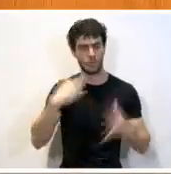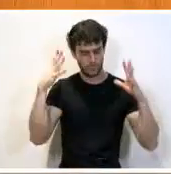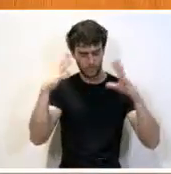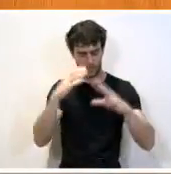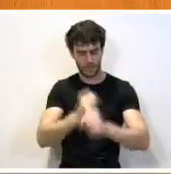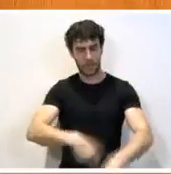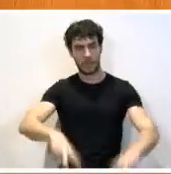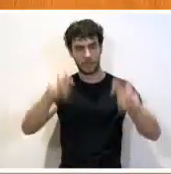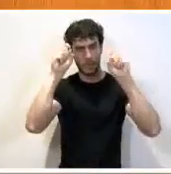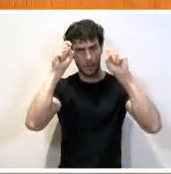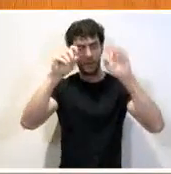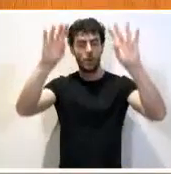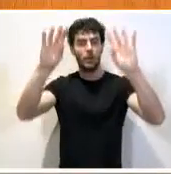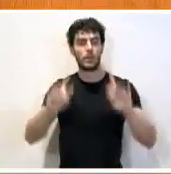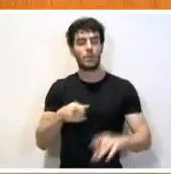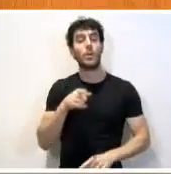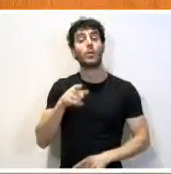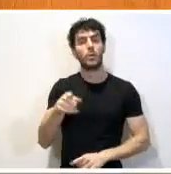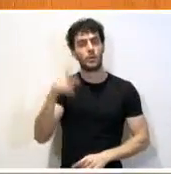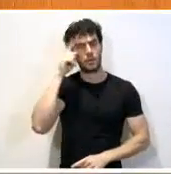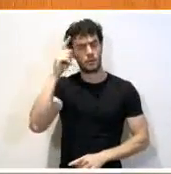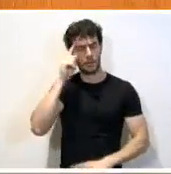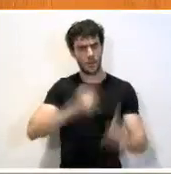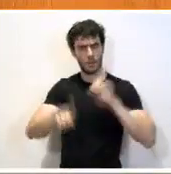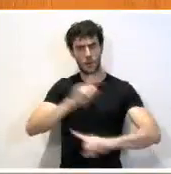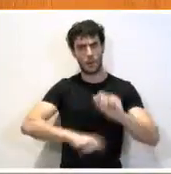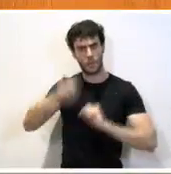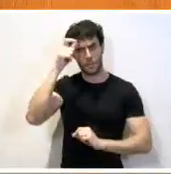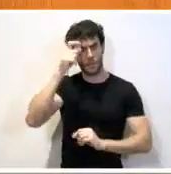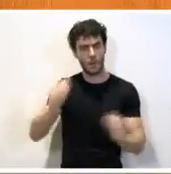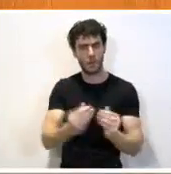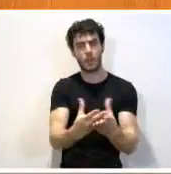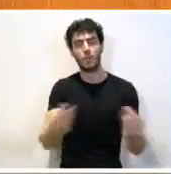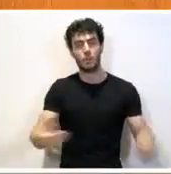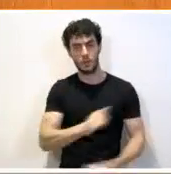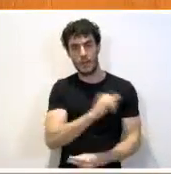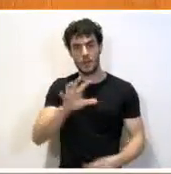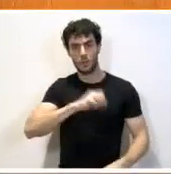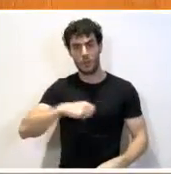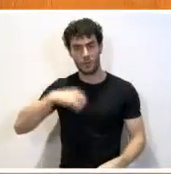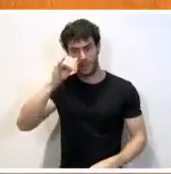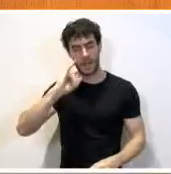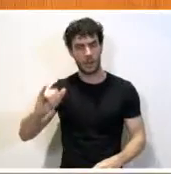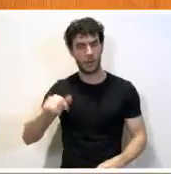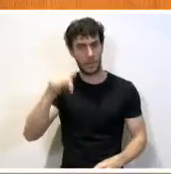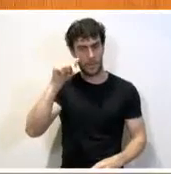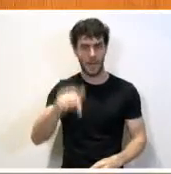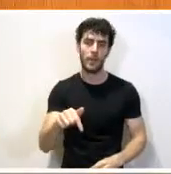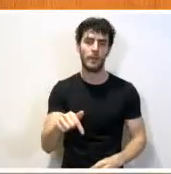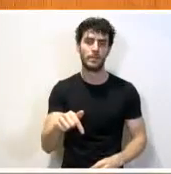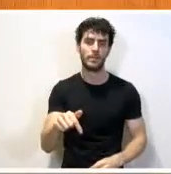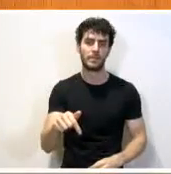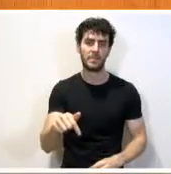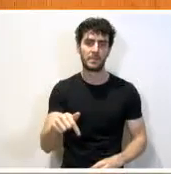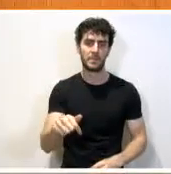educativo. Pero usted sabe los problemas que hay en muchos municipios pequeños de nuestra comunidad, donde no pueden